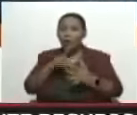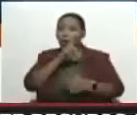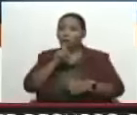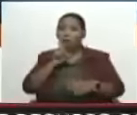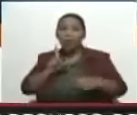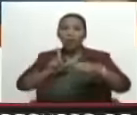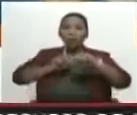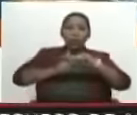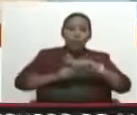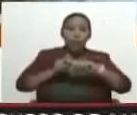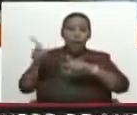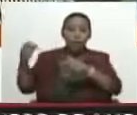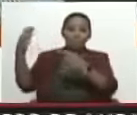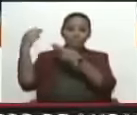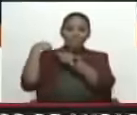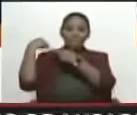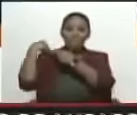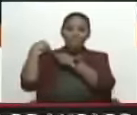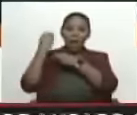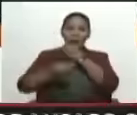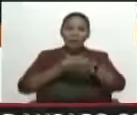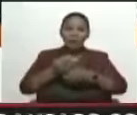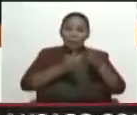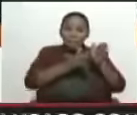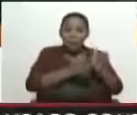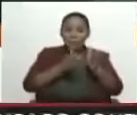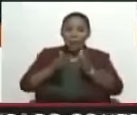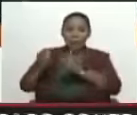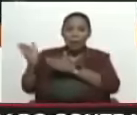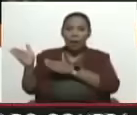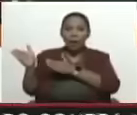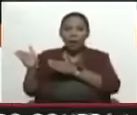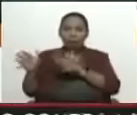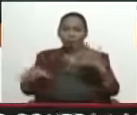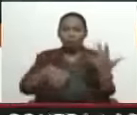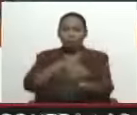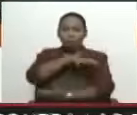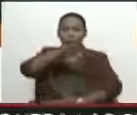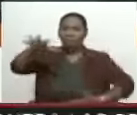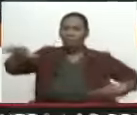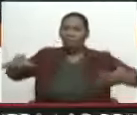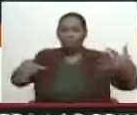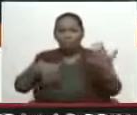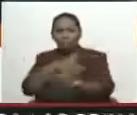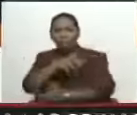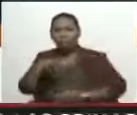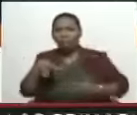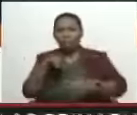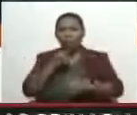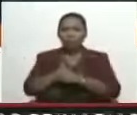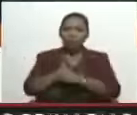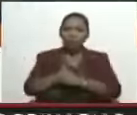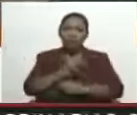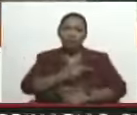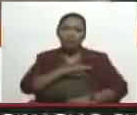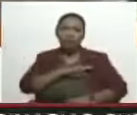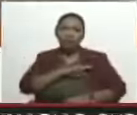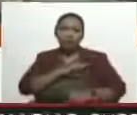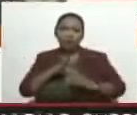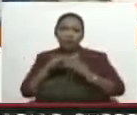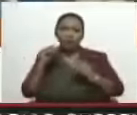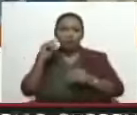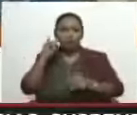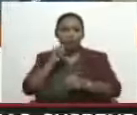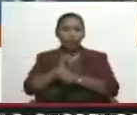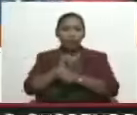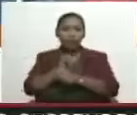la encargada de organizar de manera desastrosa, fraudulenta y por supuesto mostrando todos los ribetes